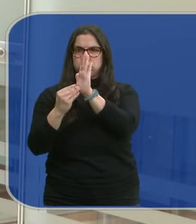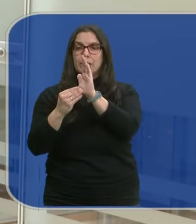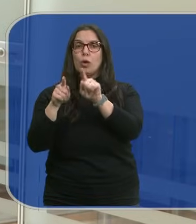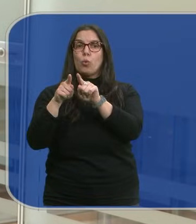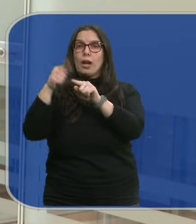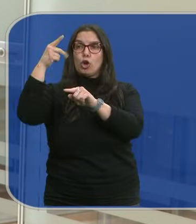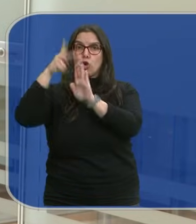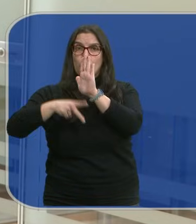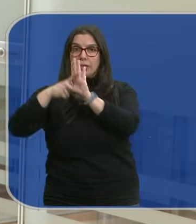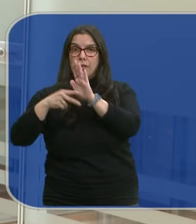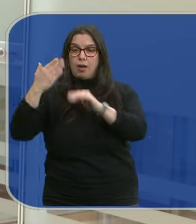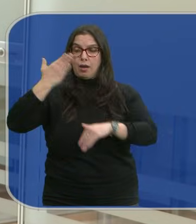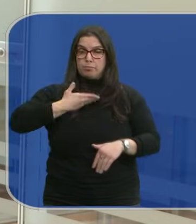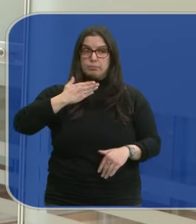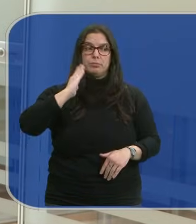la normativa europea.